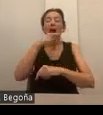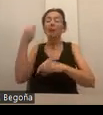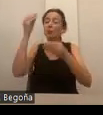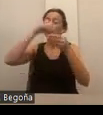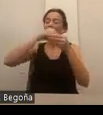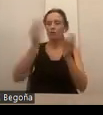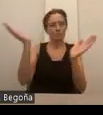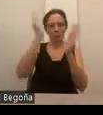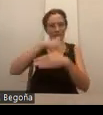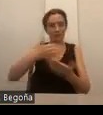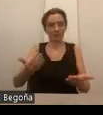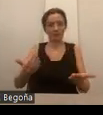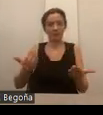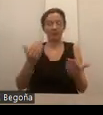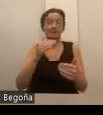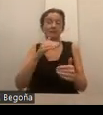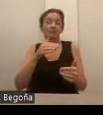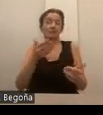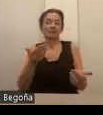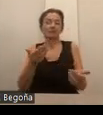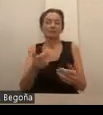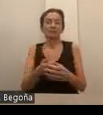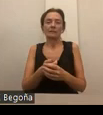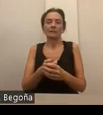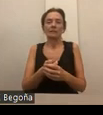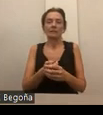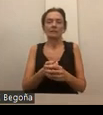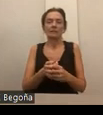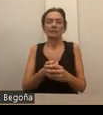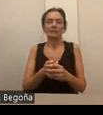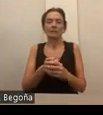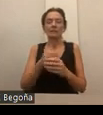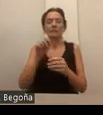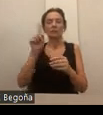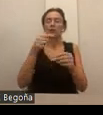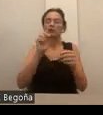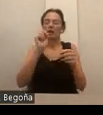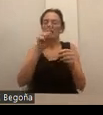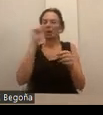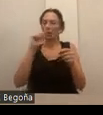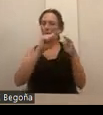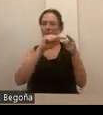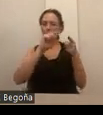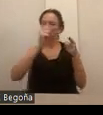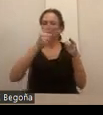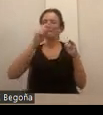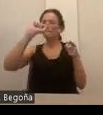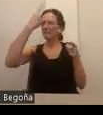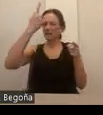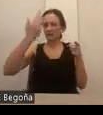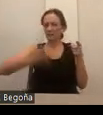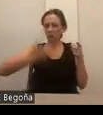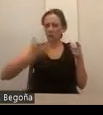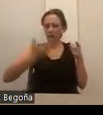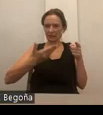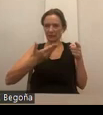tanto nos puede ayudar en ese sentido. Es el primero que hemos elegido precisamente por eso, porque la charla de